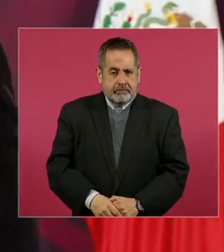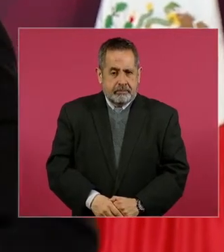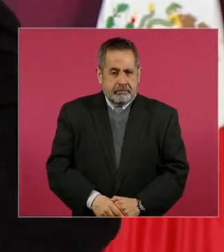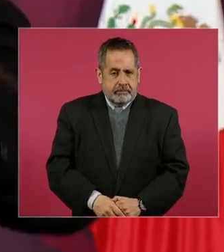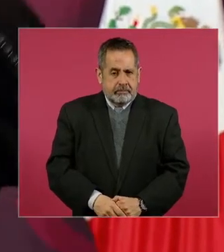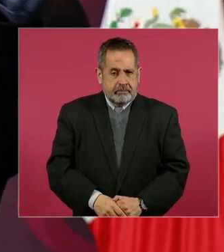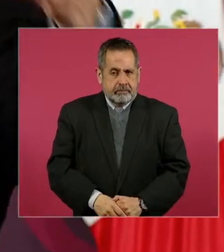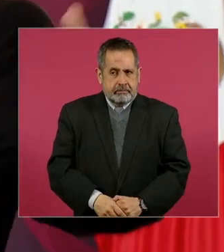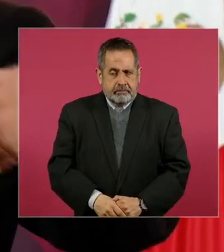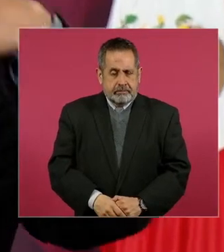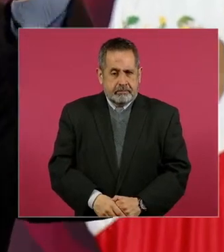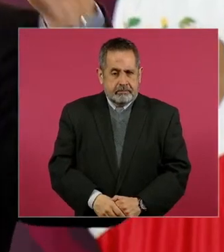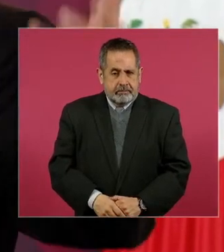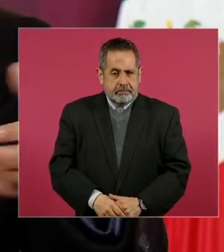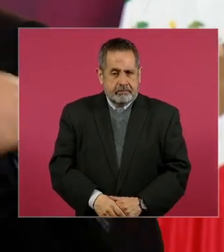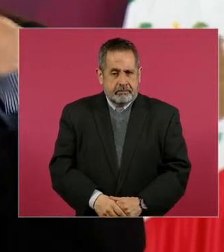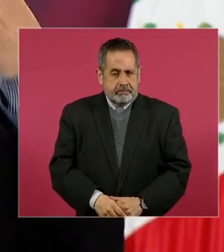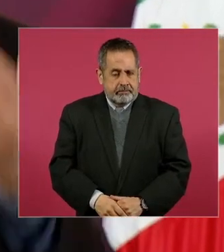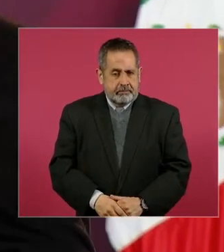Porque